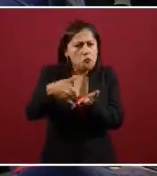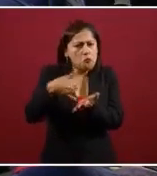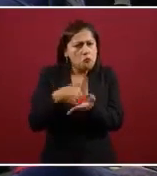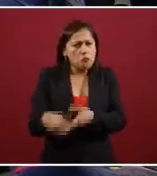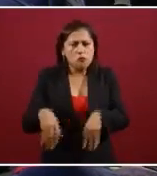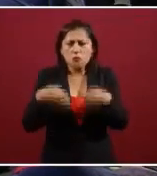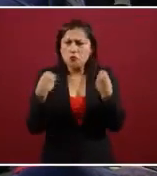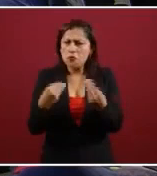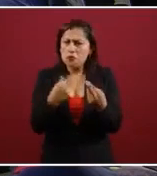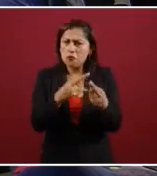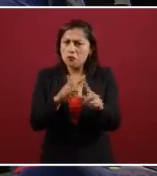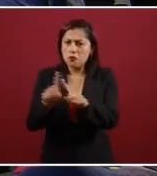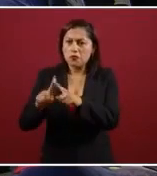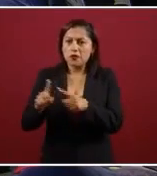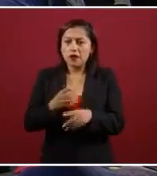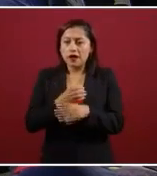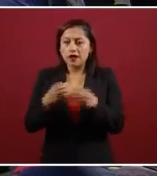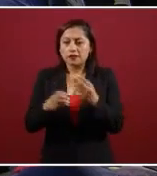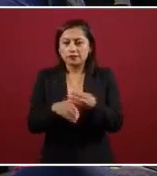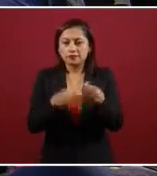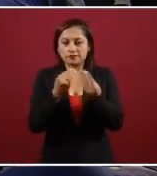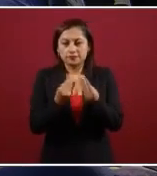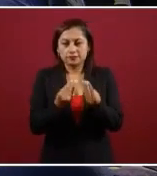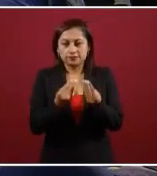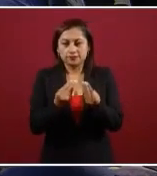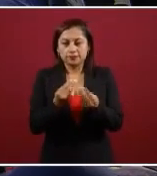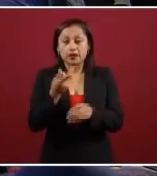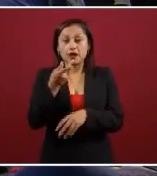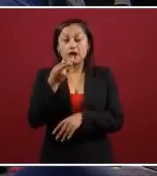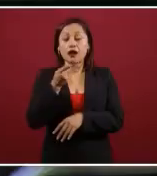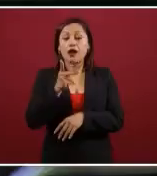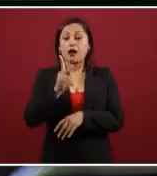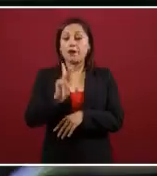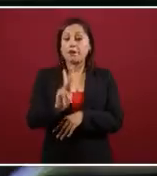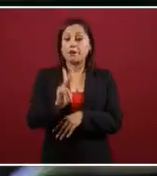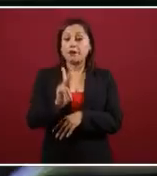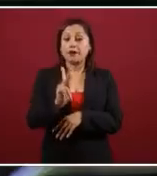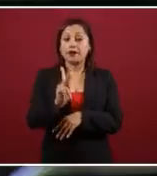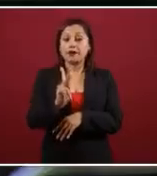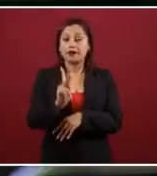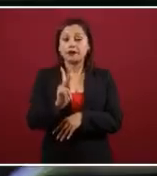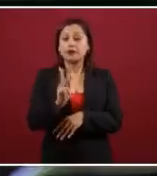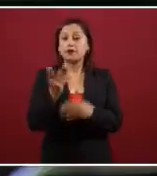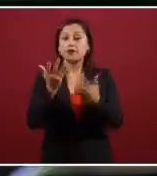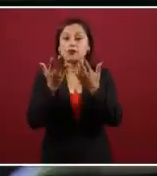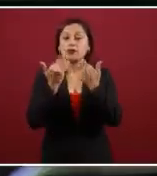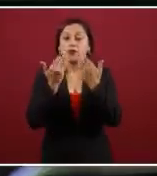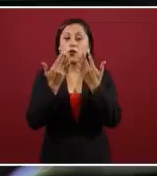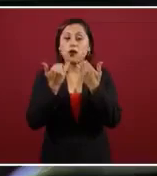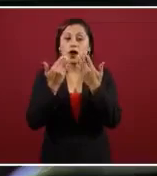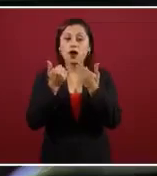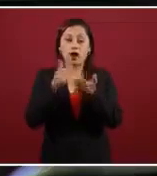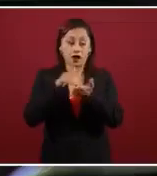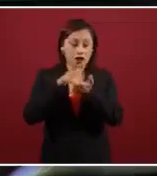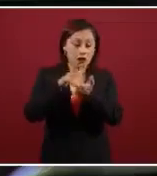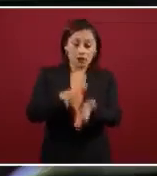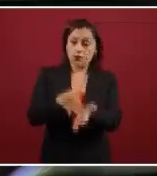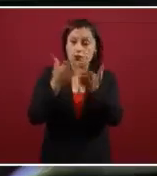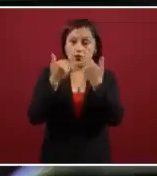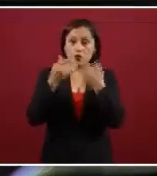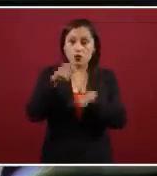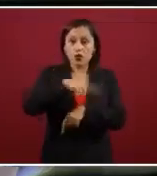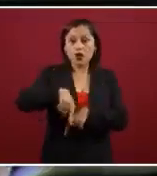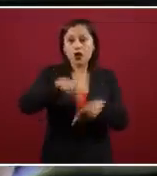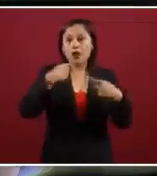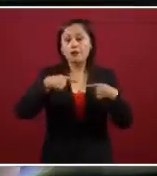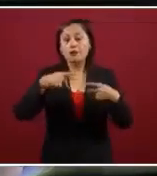cosas. Pero no tiene el apoyo, no lo ha tenido, es muy pobre, la gente muy noble. Usted lo notó, ya